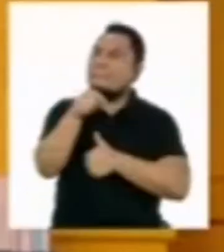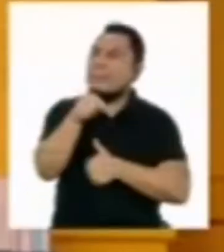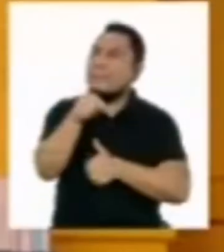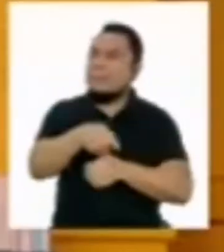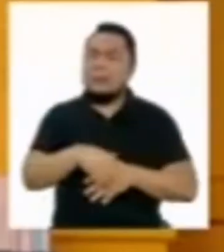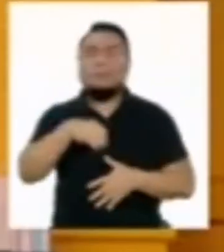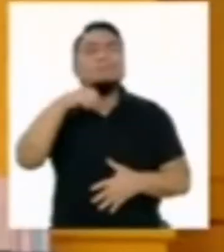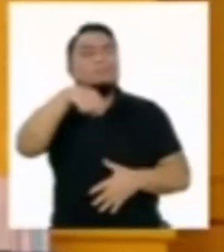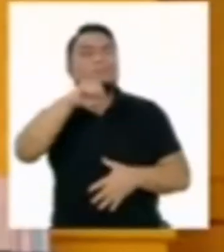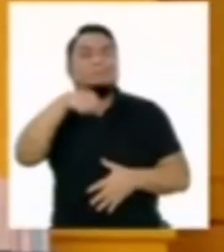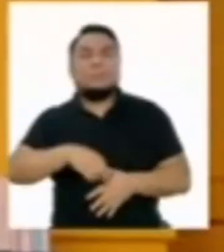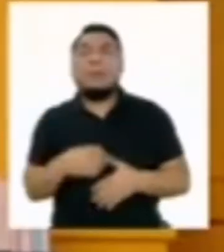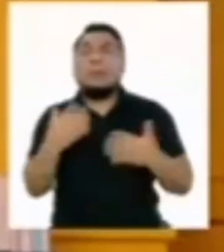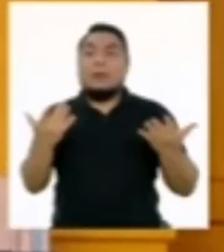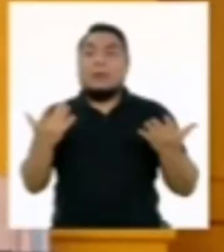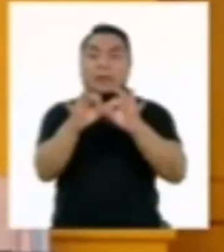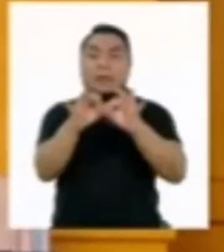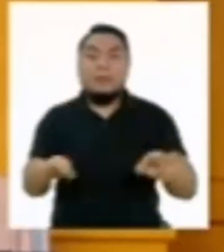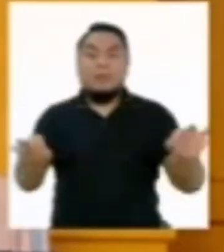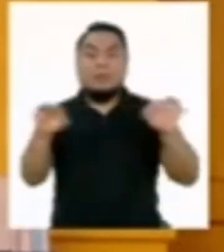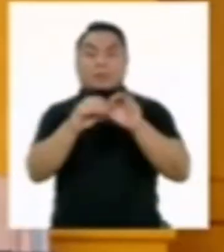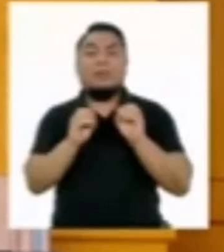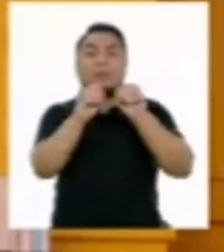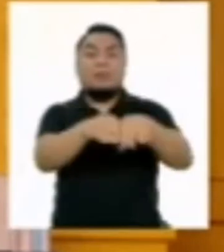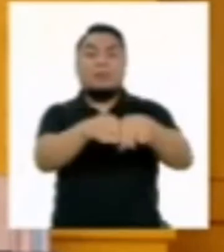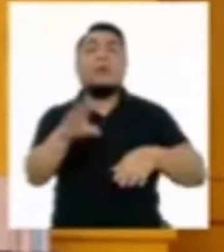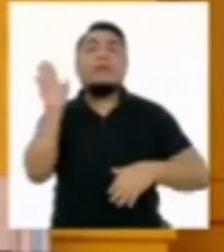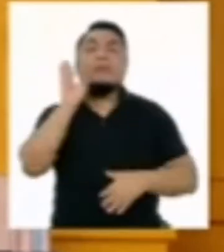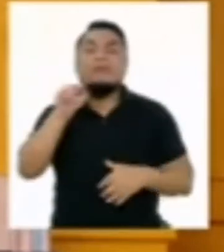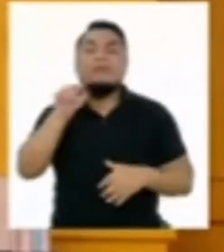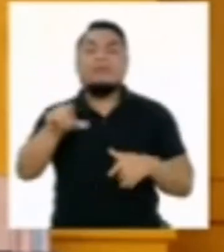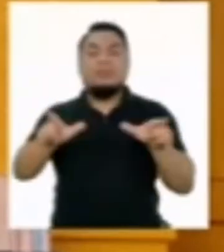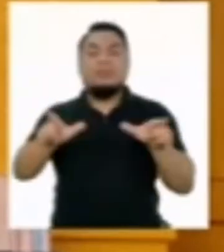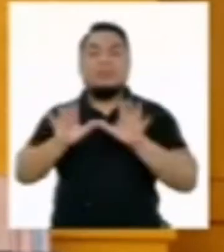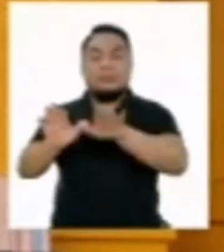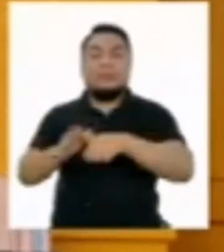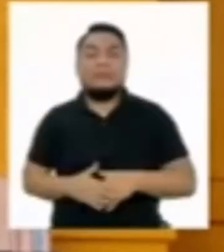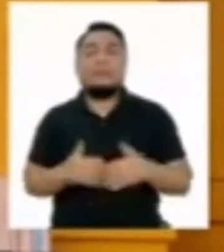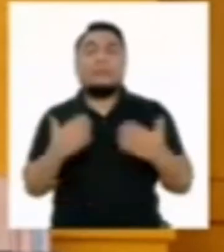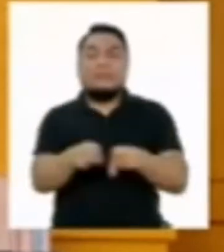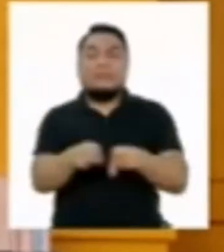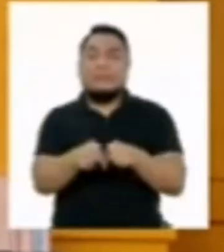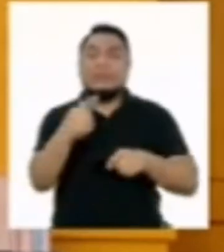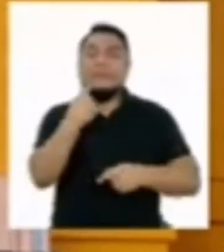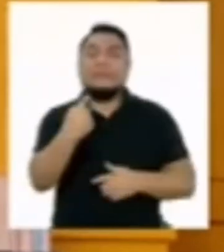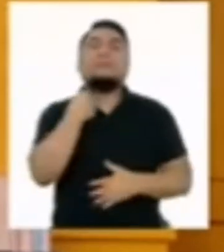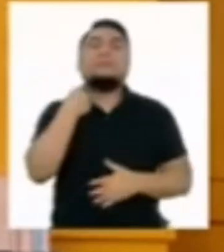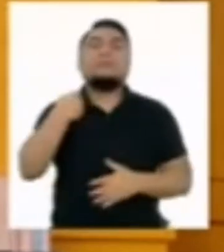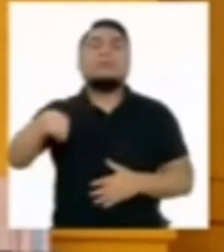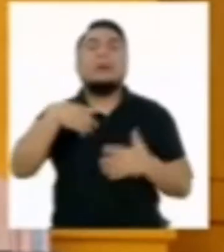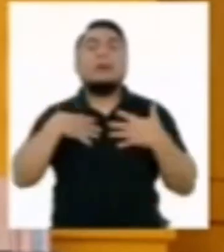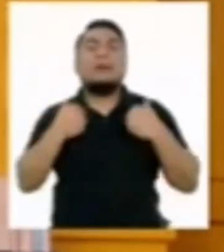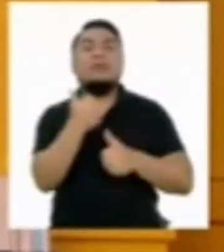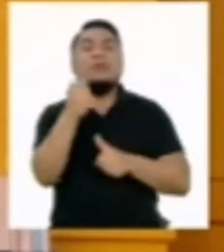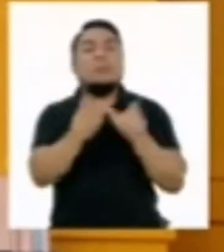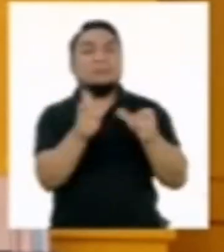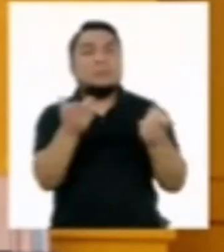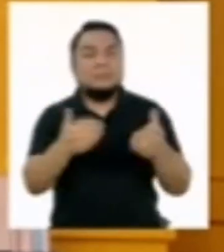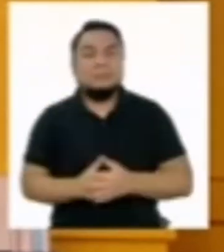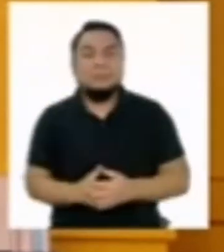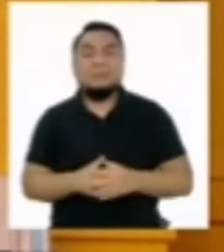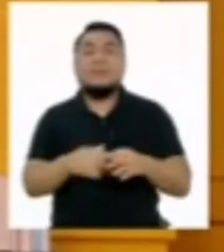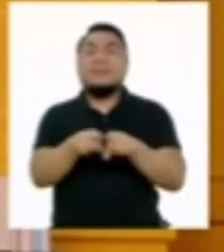es, Rodrigo. Por eso es muy importante colocar la basura en su lugar. Así evitamos afectar la salud de otras personas.